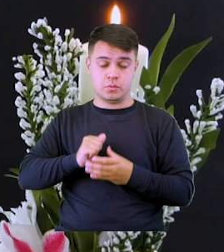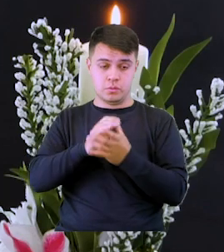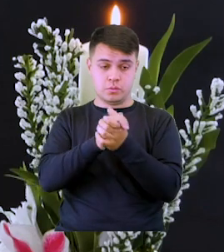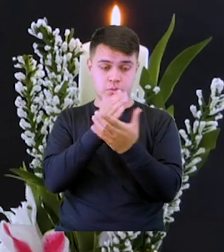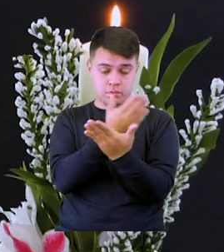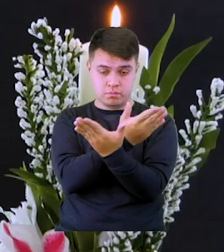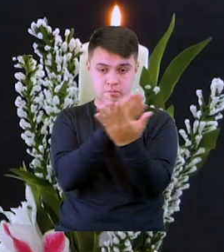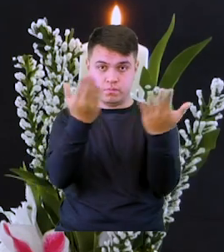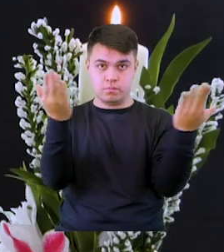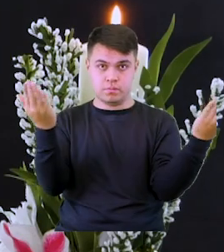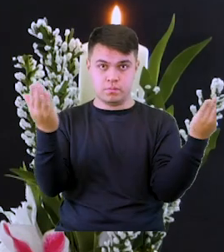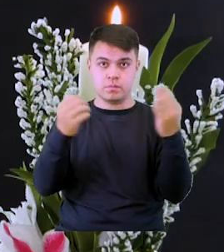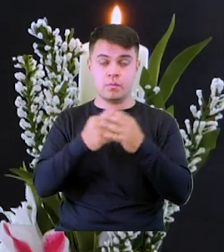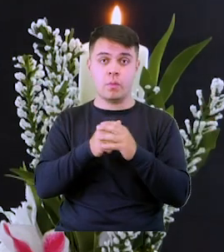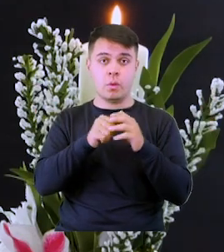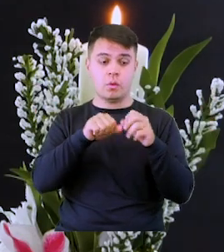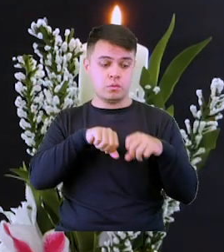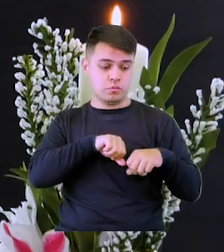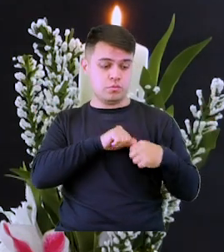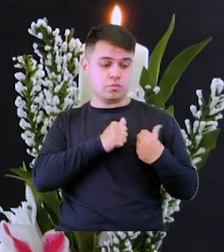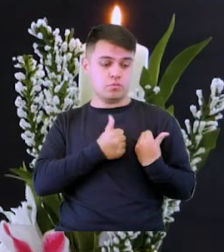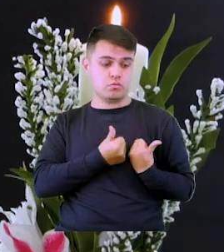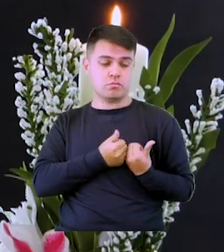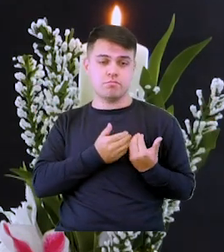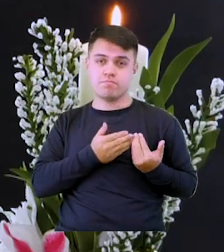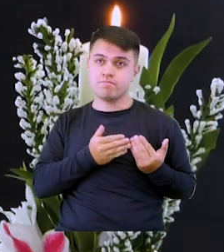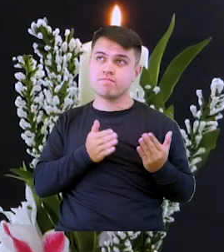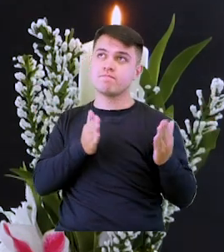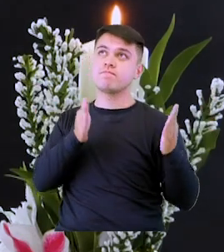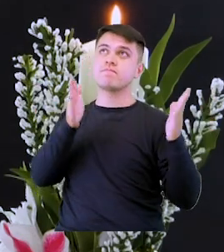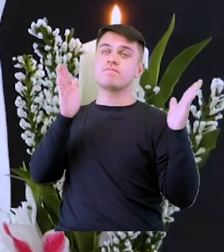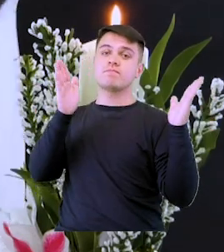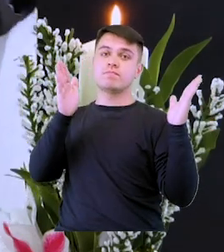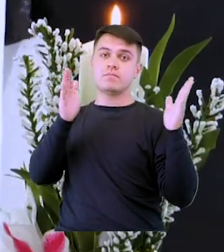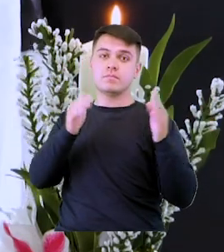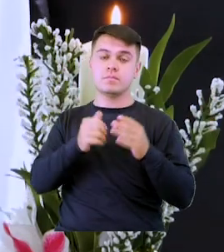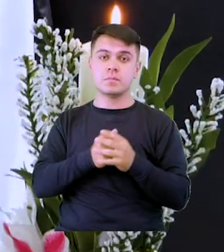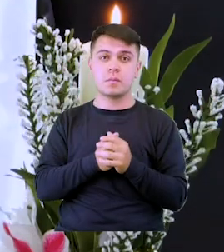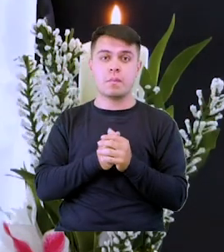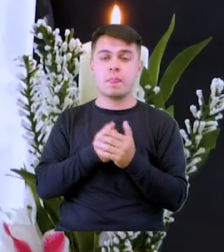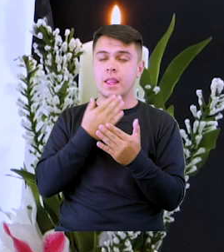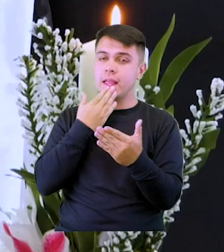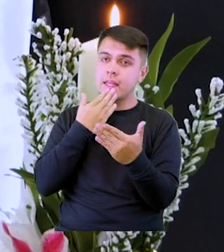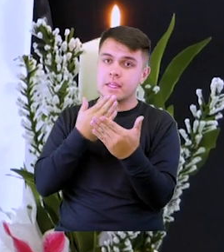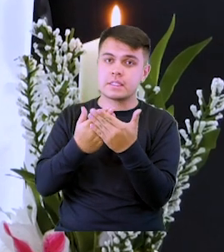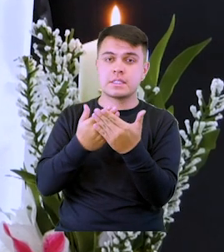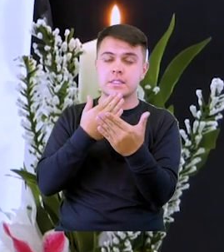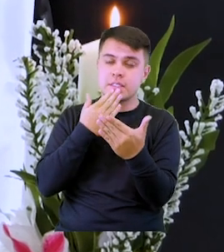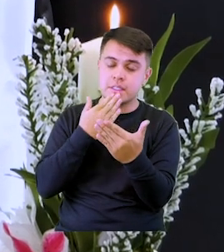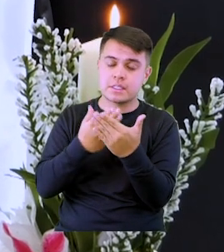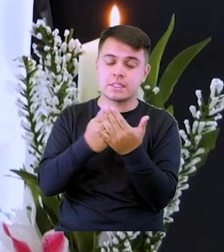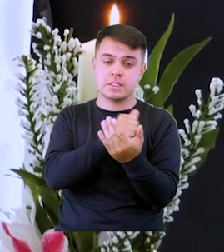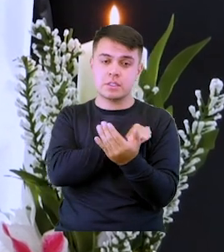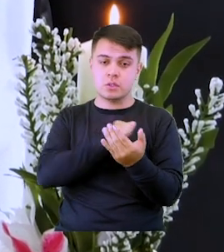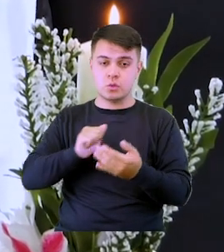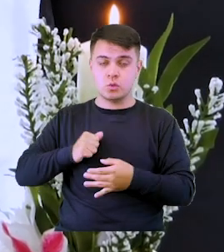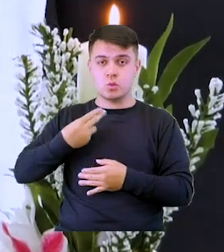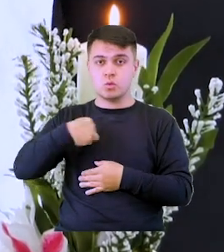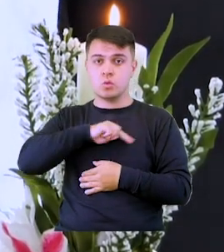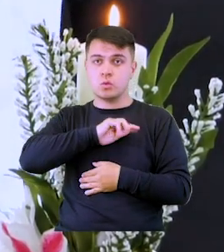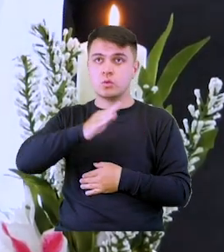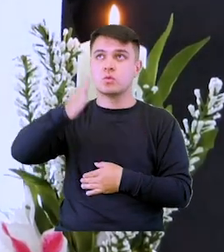Santo Espíritu. Levantemos el corazón. Tenemos levantado al Señor. Demos gracias al Señor nuestro Dios. Es